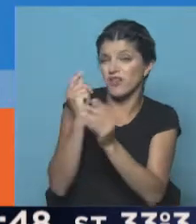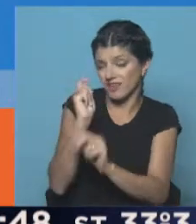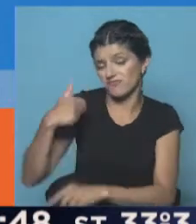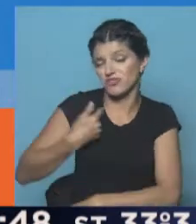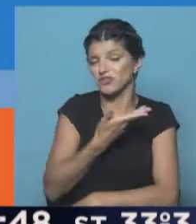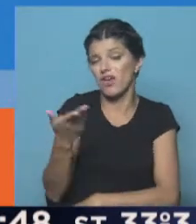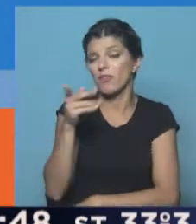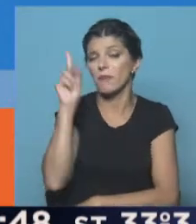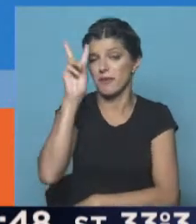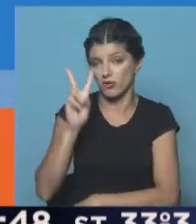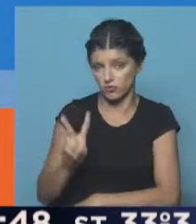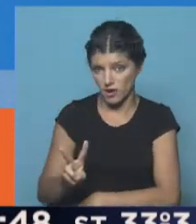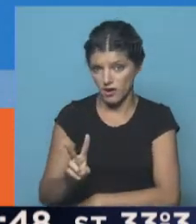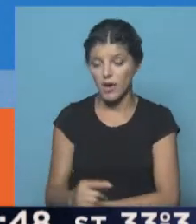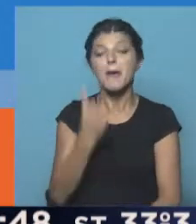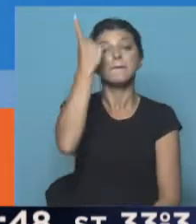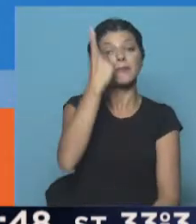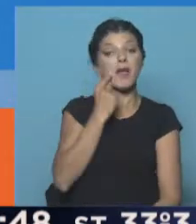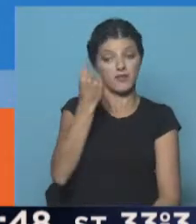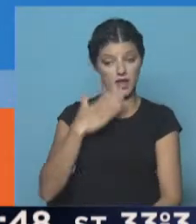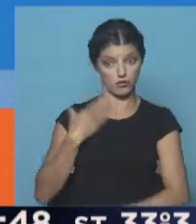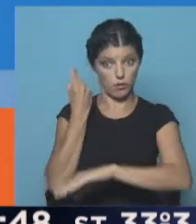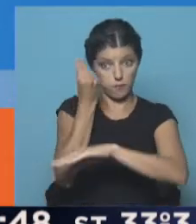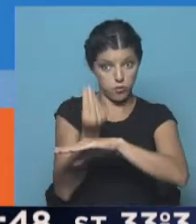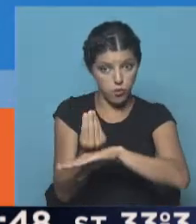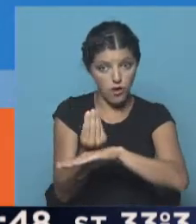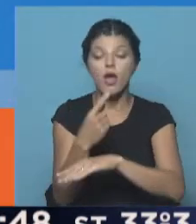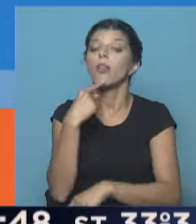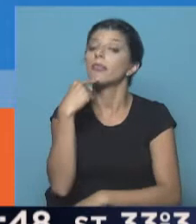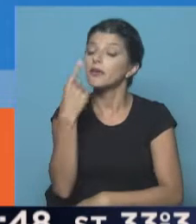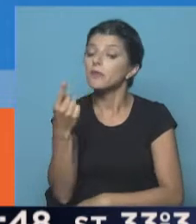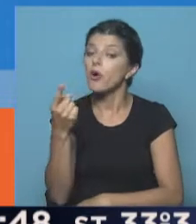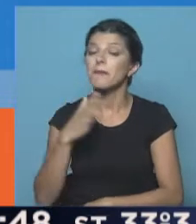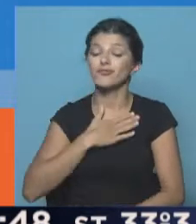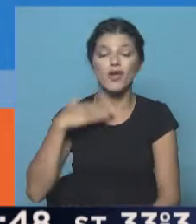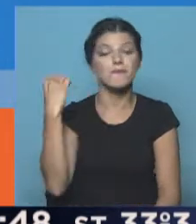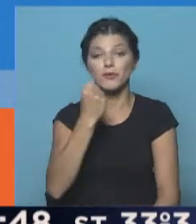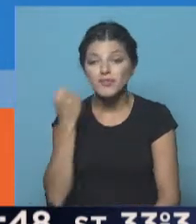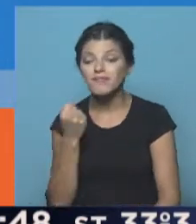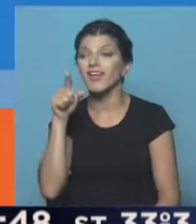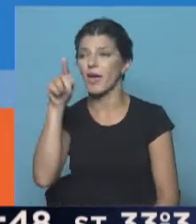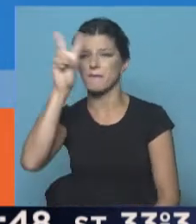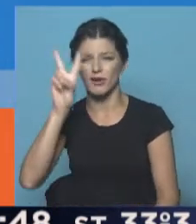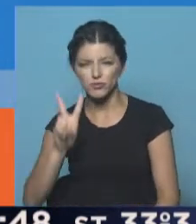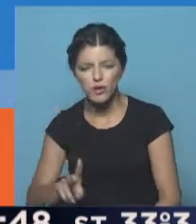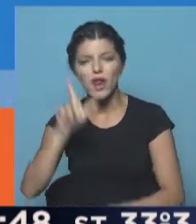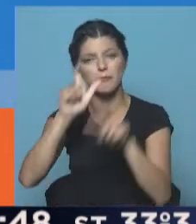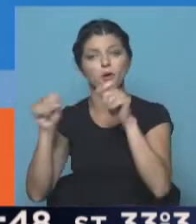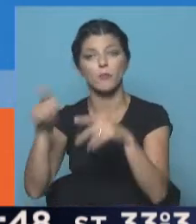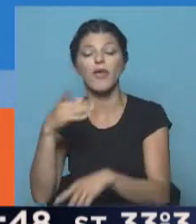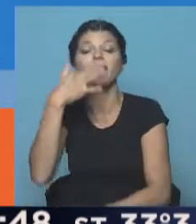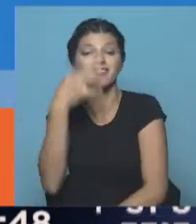Y que desde el primer día hemos ratificado que creemos en la necesidad de que los venezolanos puedan volver a decidir